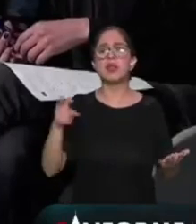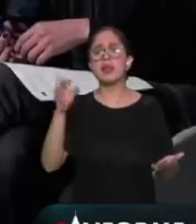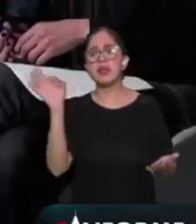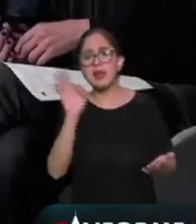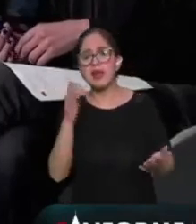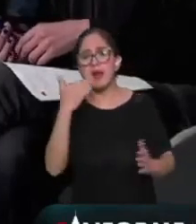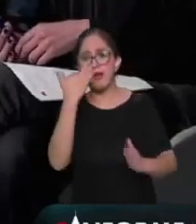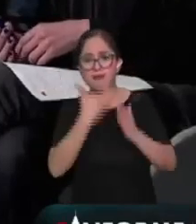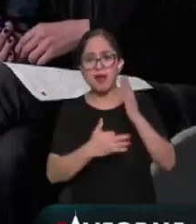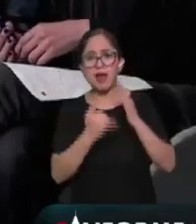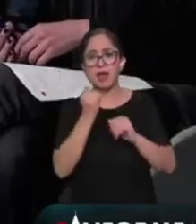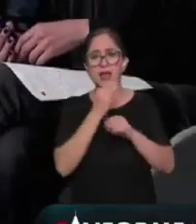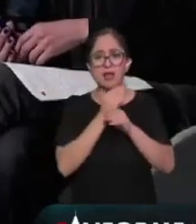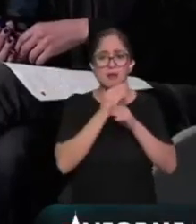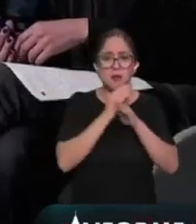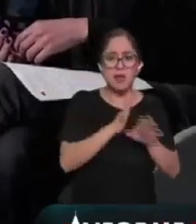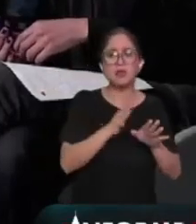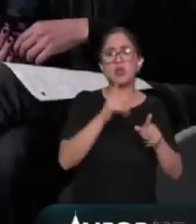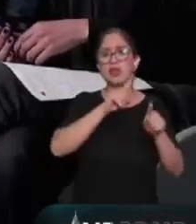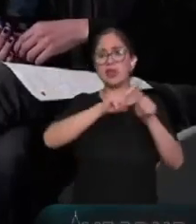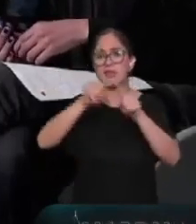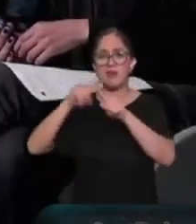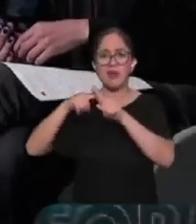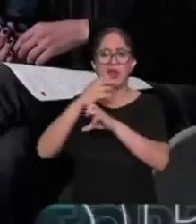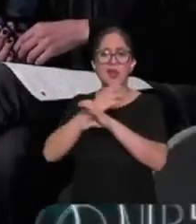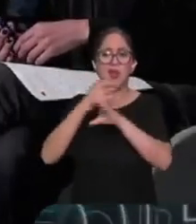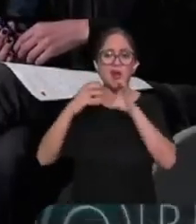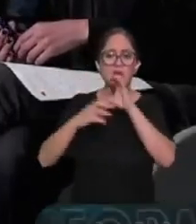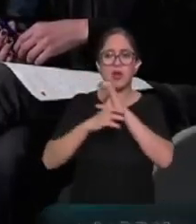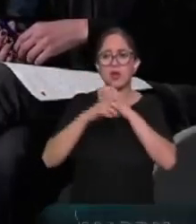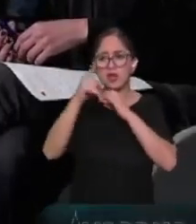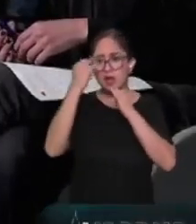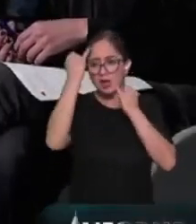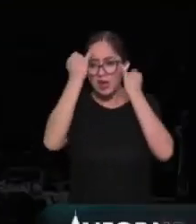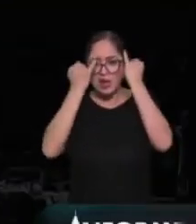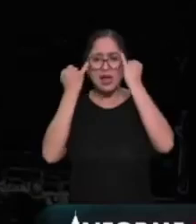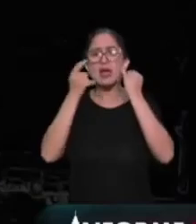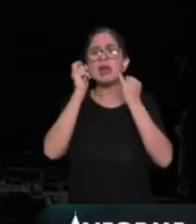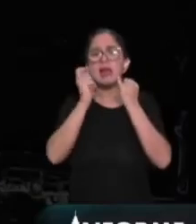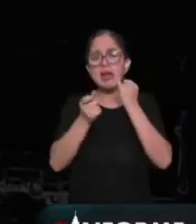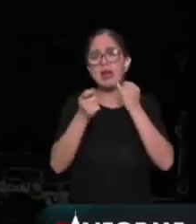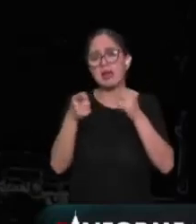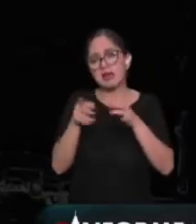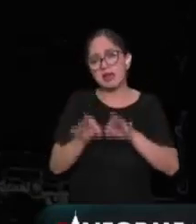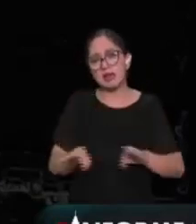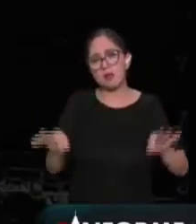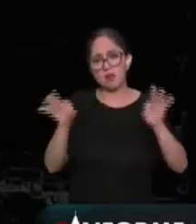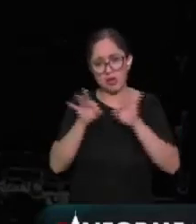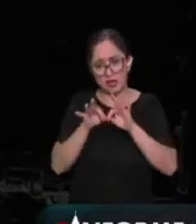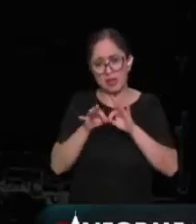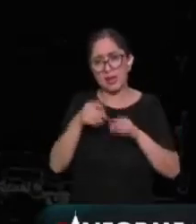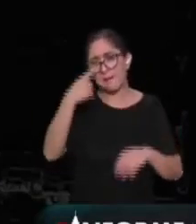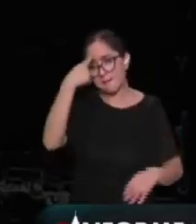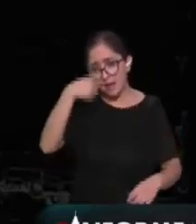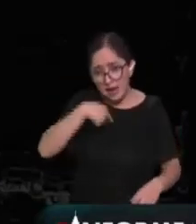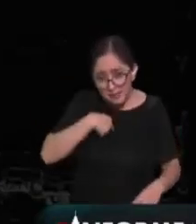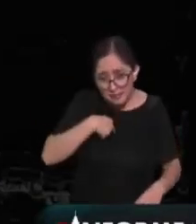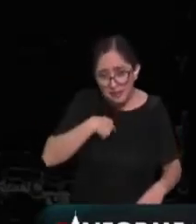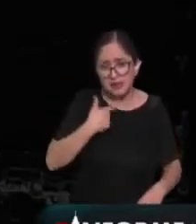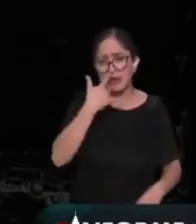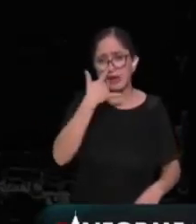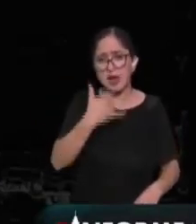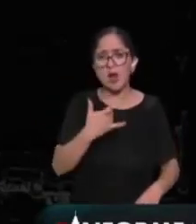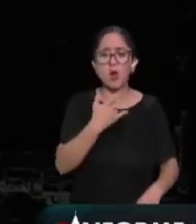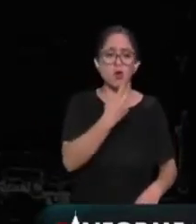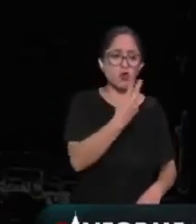faltan elementos, o sea, cualquier cosa, ¿no? Cualquier cosa es fundamental. Entonces, nos llama mucho la atención que casualmente a